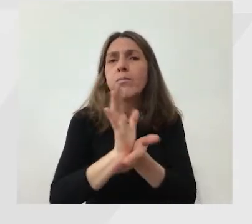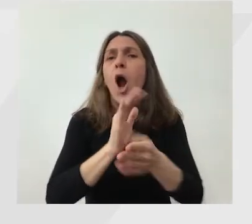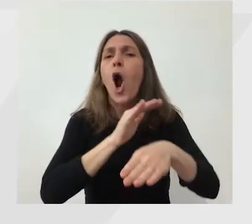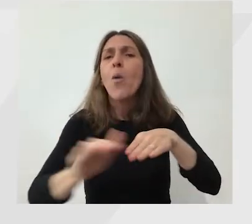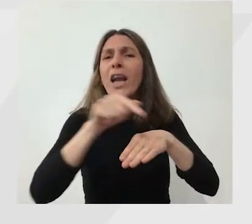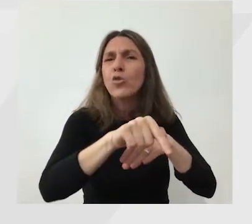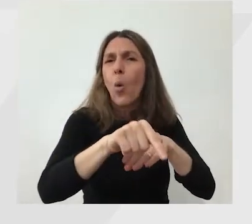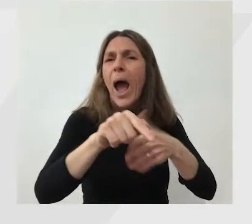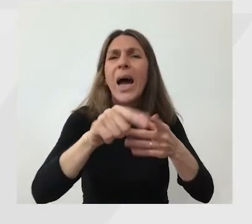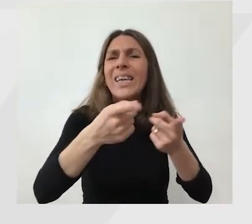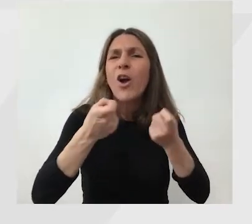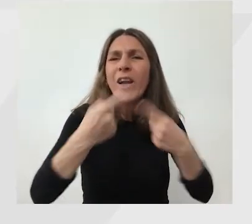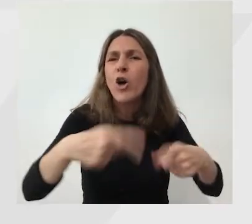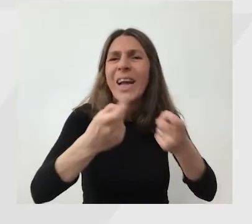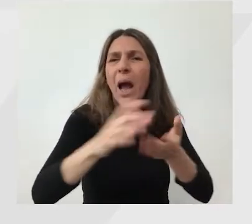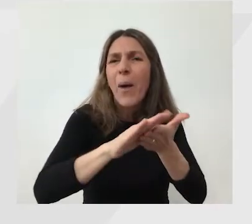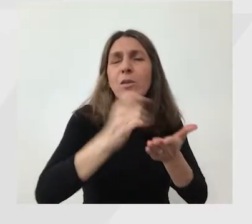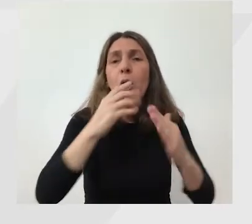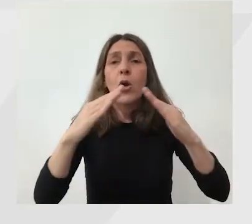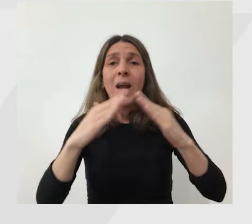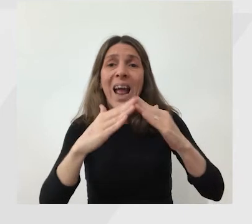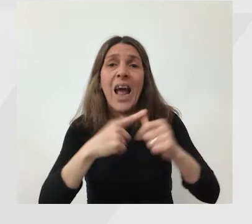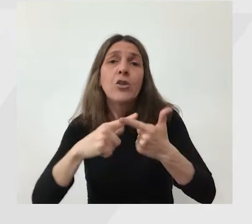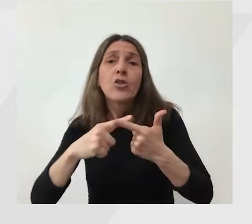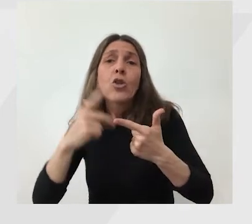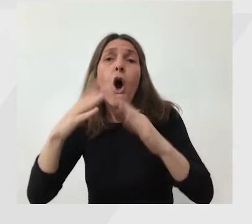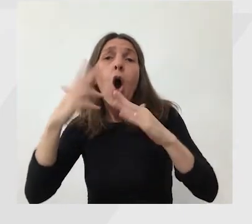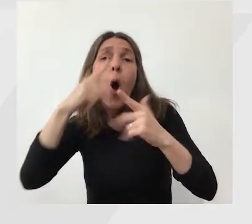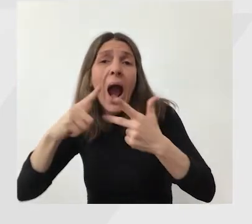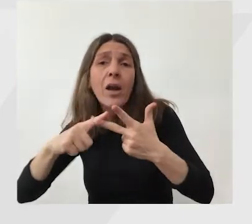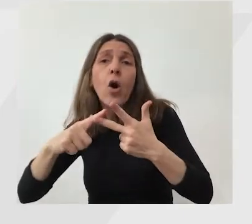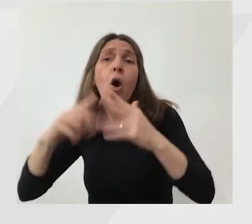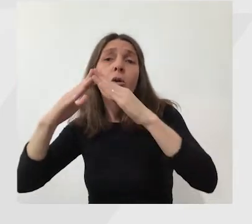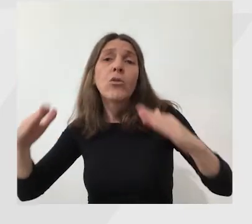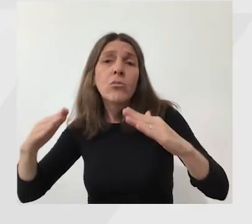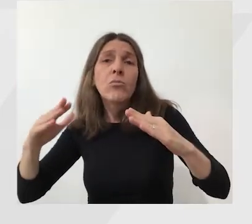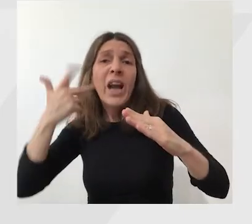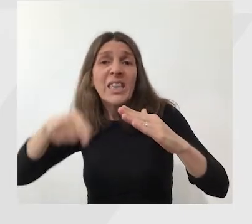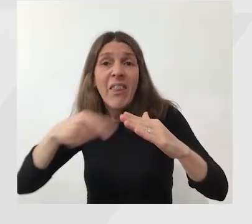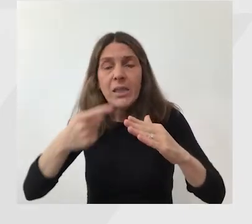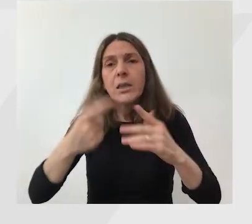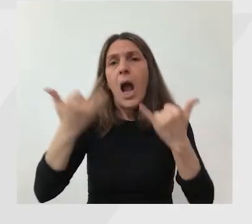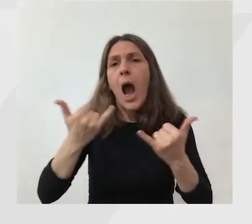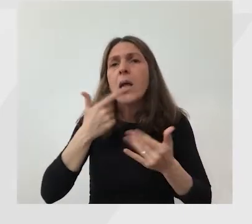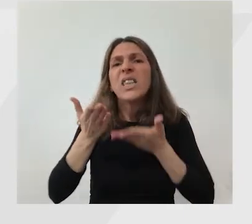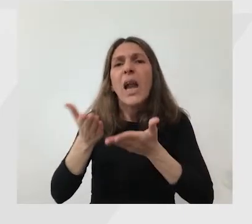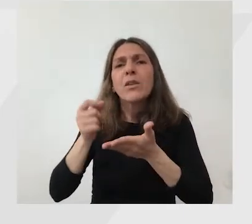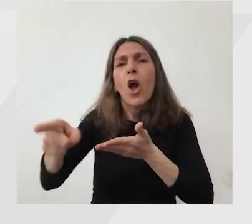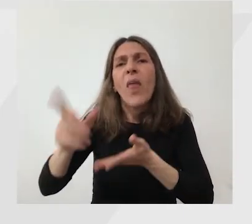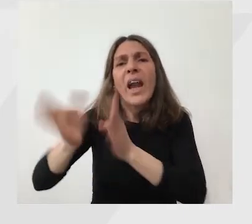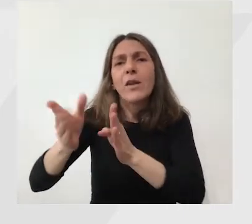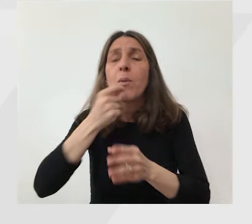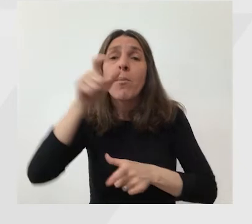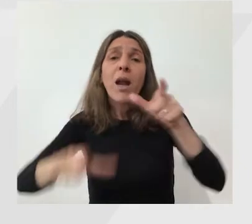brindar cobertura de los requerimientos básicos esenciales pequeño hogar residencia y hogar prestaciones de